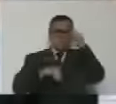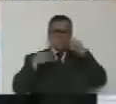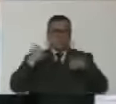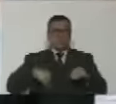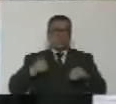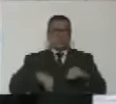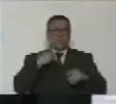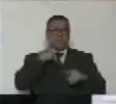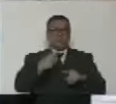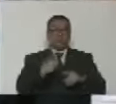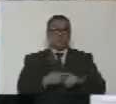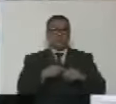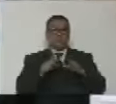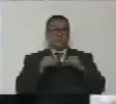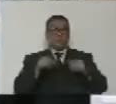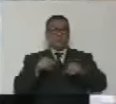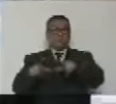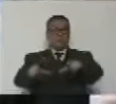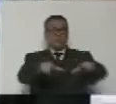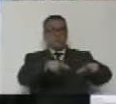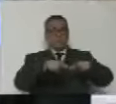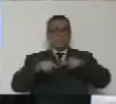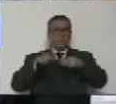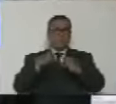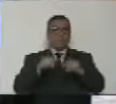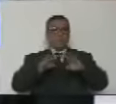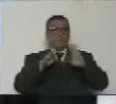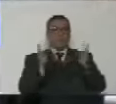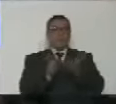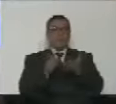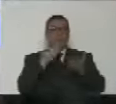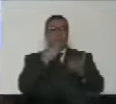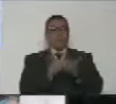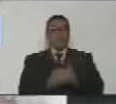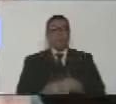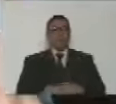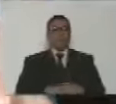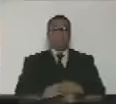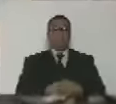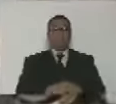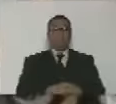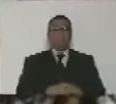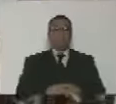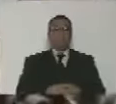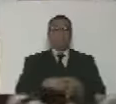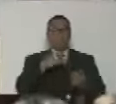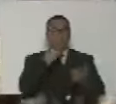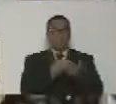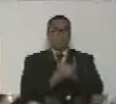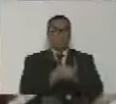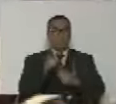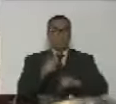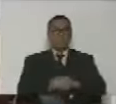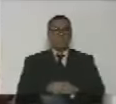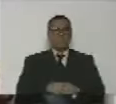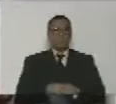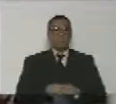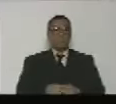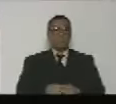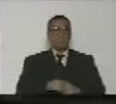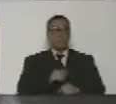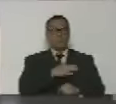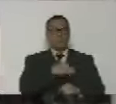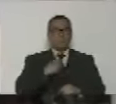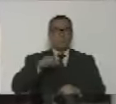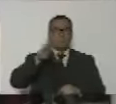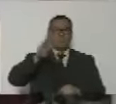Argentina será para toda la región y para todo el mundo. Muchas gracias. Muchísimas gracias, querida diputada